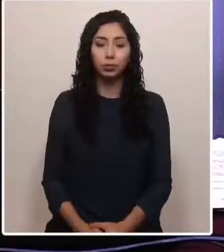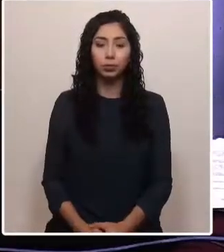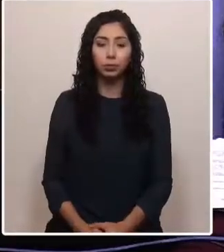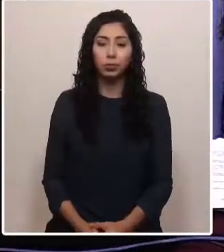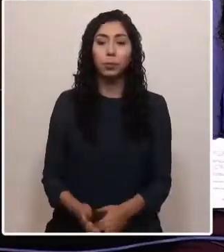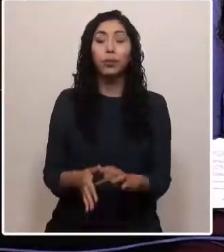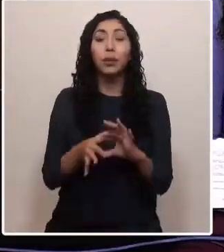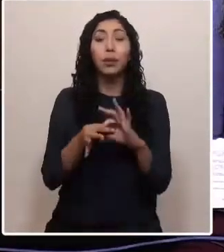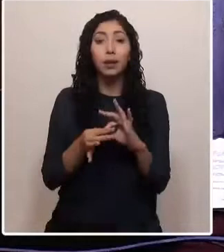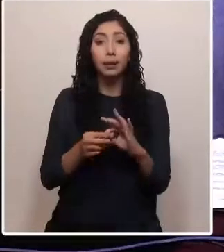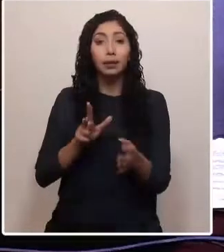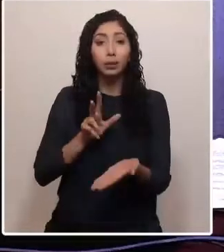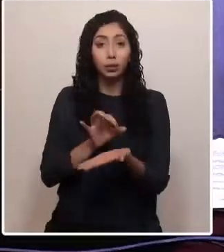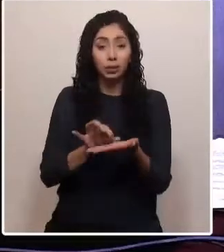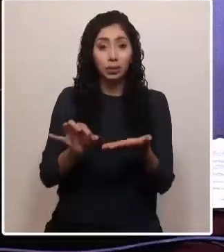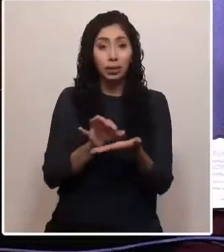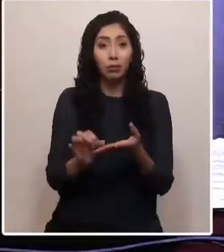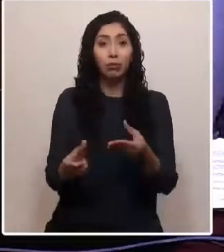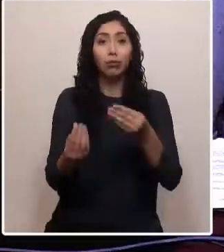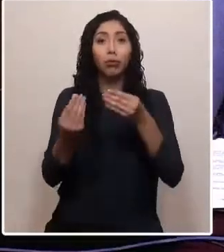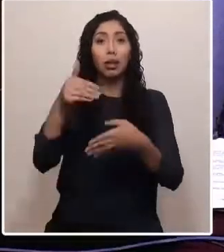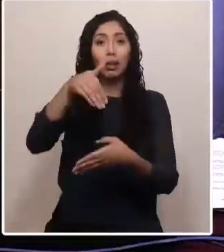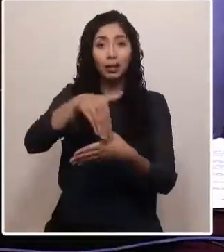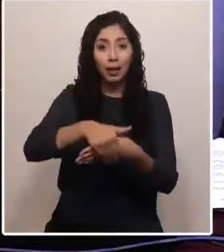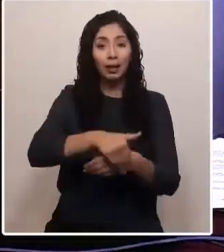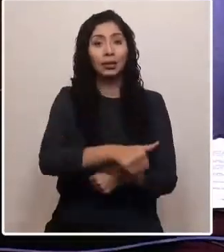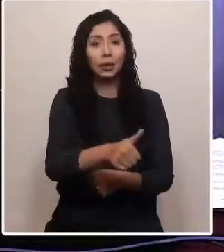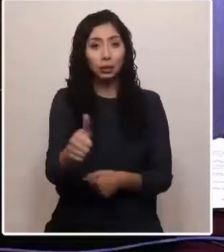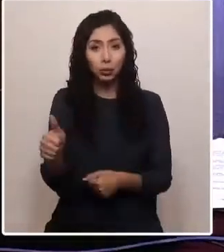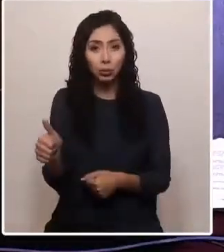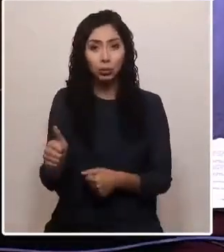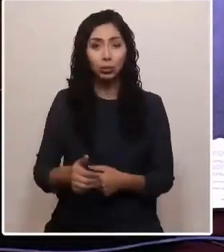Gracias, señor secretario. Muy buenas tardes a todas y a todos.